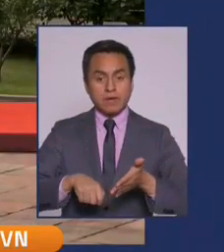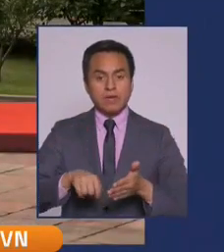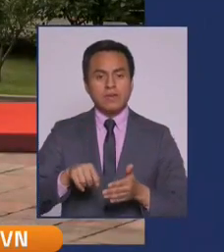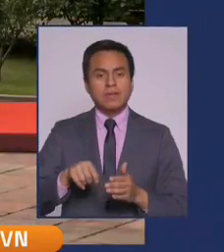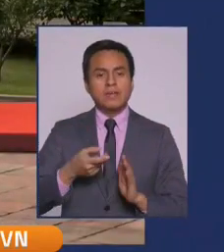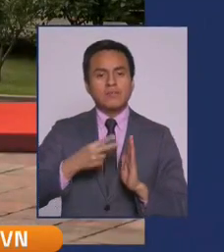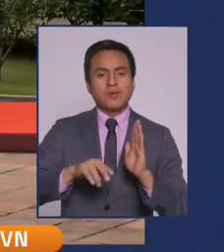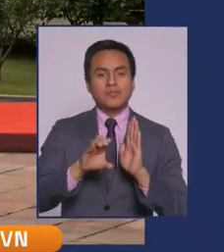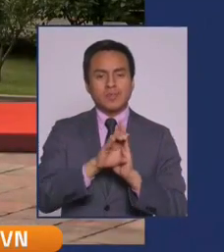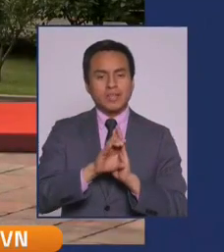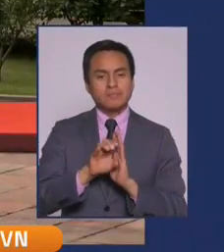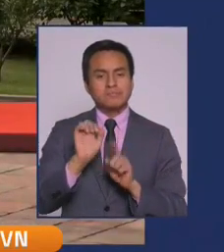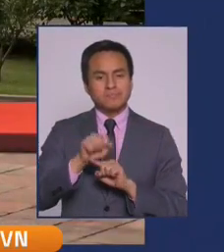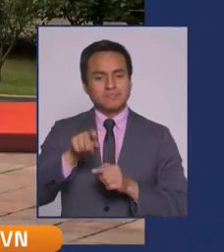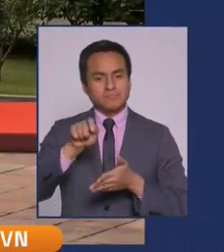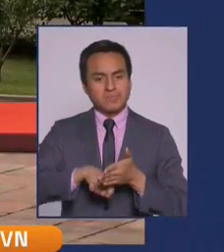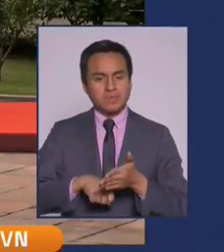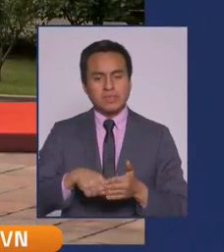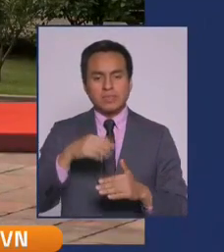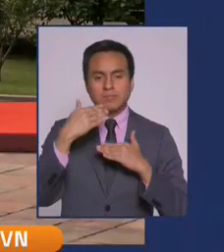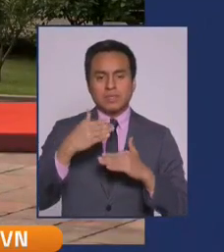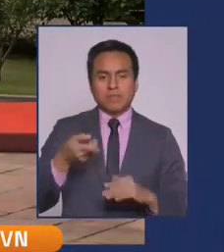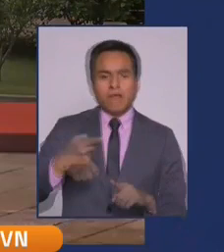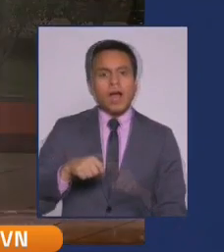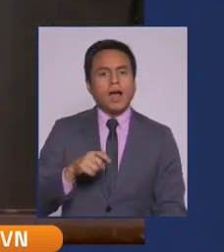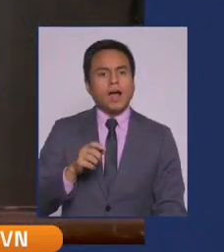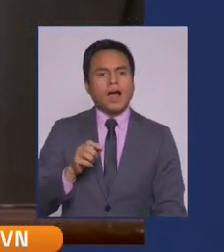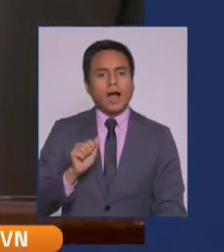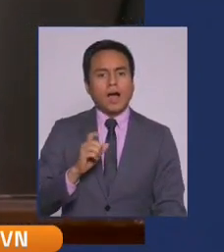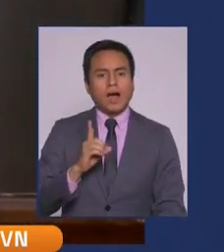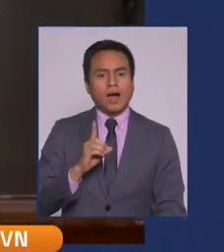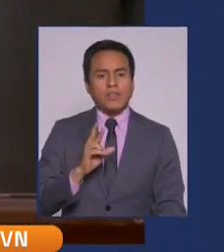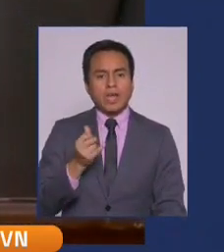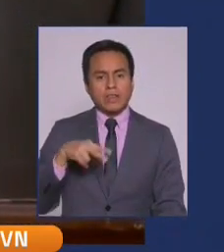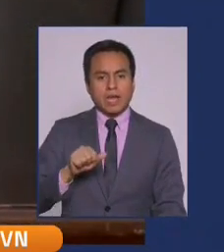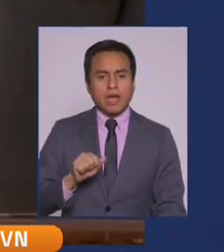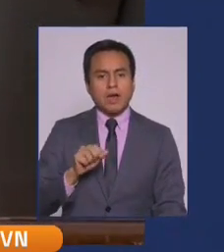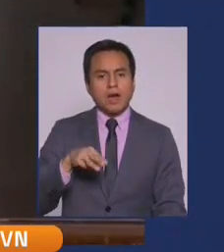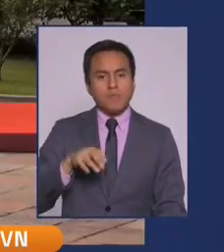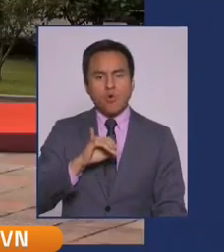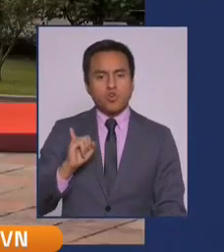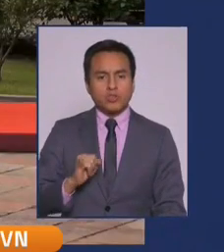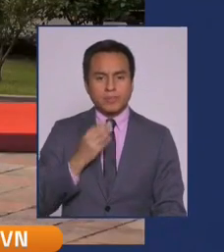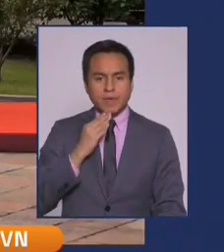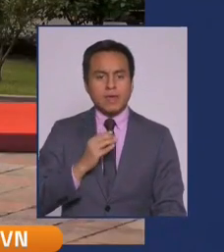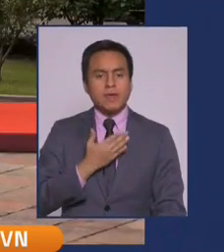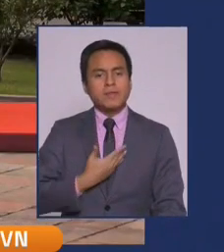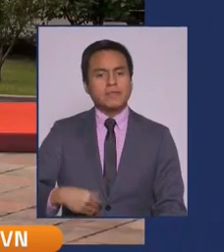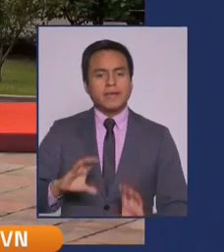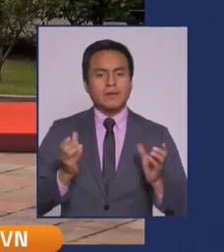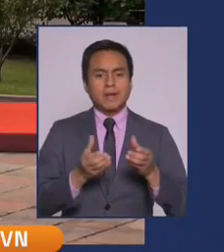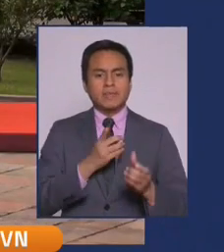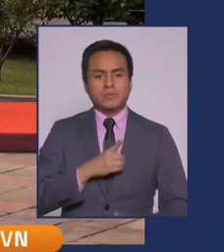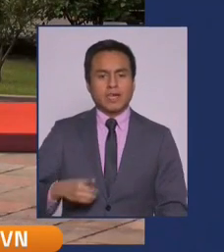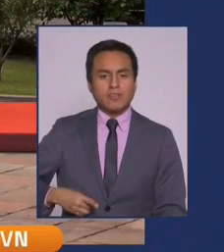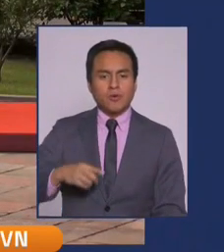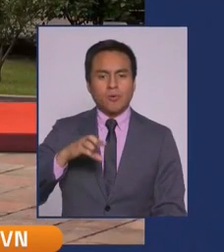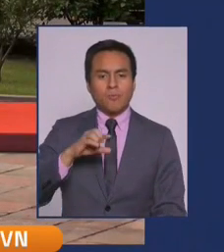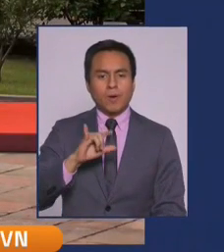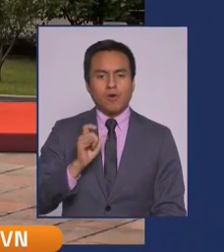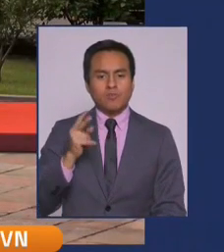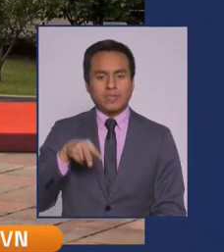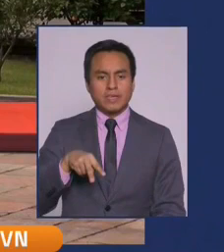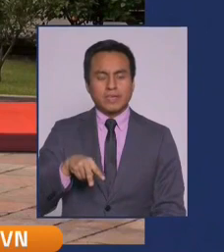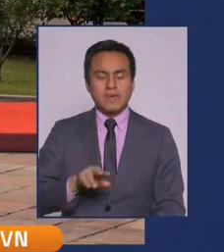día y estaban chequeados los votos y eso lo sabemos, nos consta, y por lo tanto se optó por otra cosa. Entonces, eso, ¿por qué no